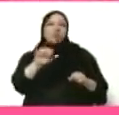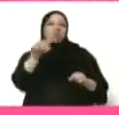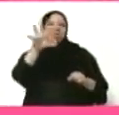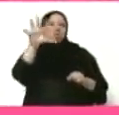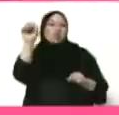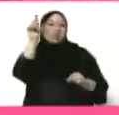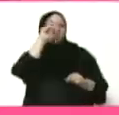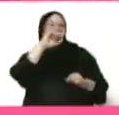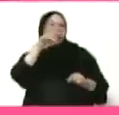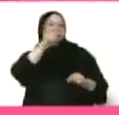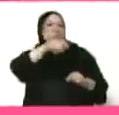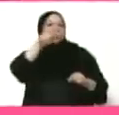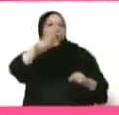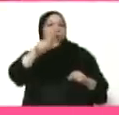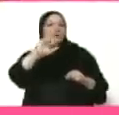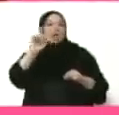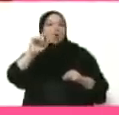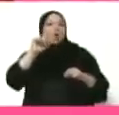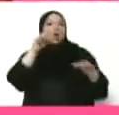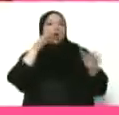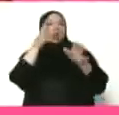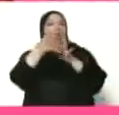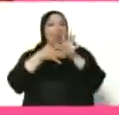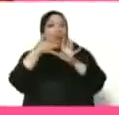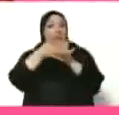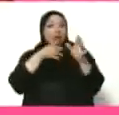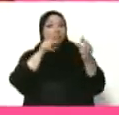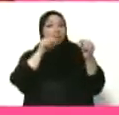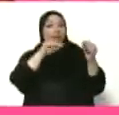Nos está hablando a todos y nos recuerda